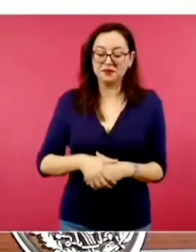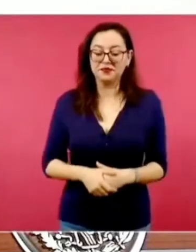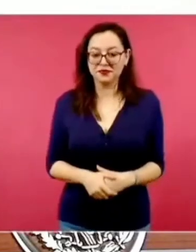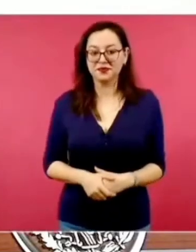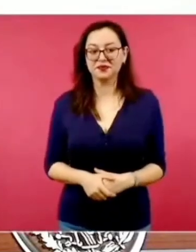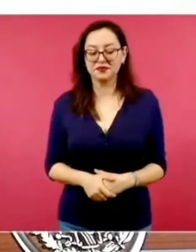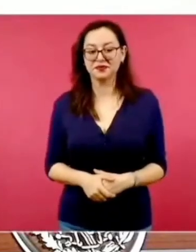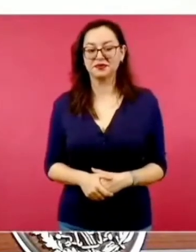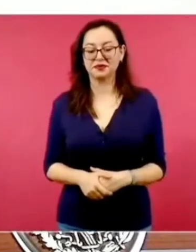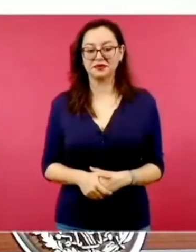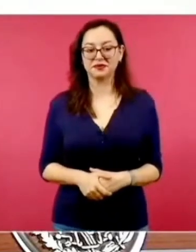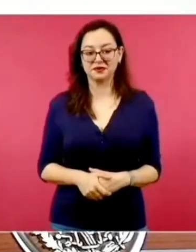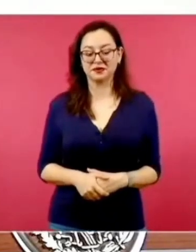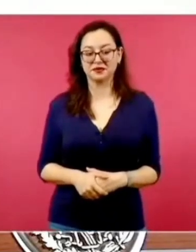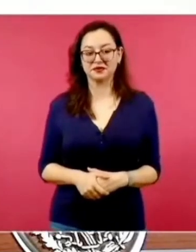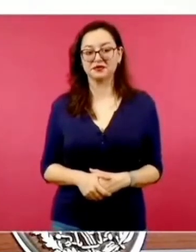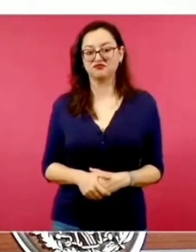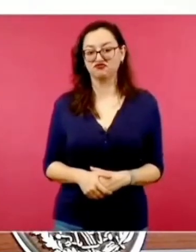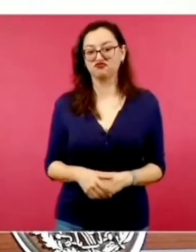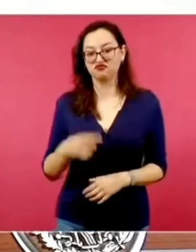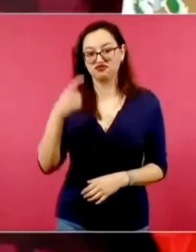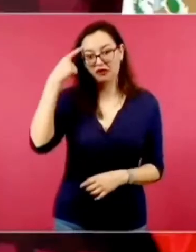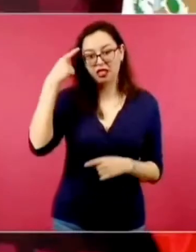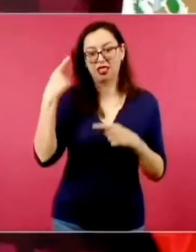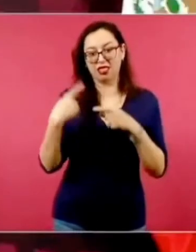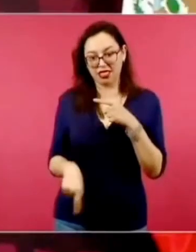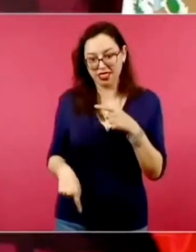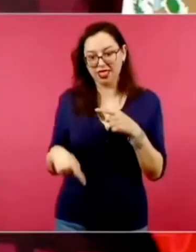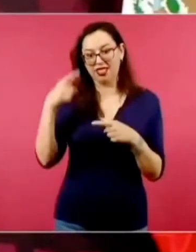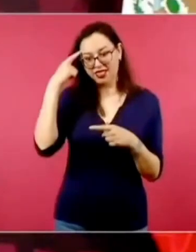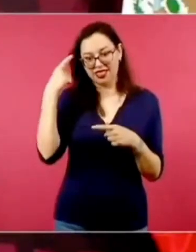ya chochea a uno.